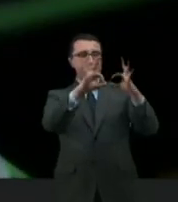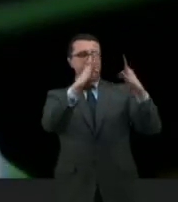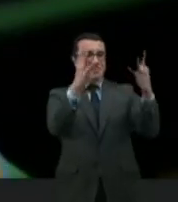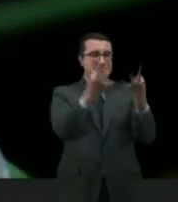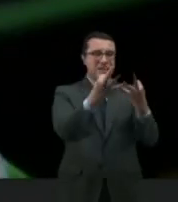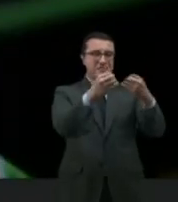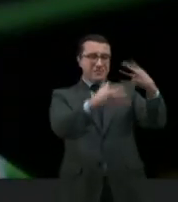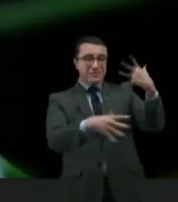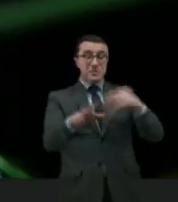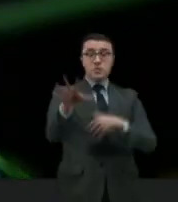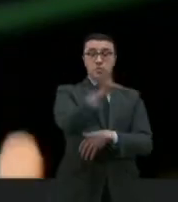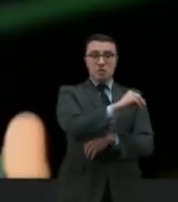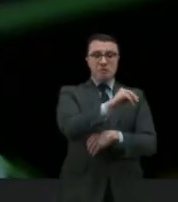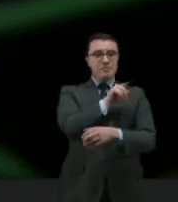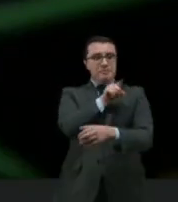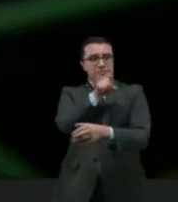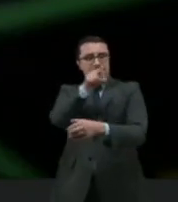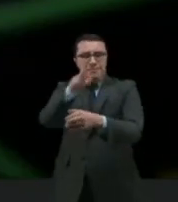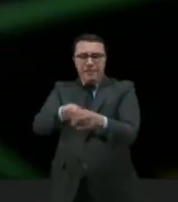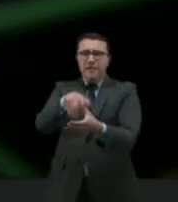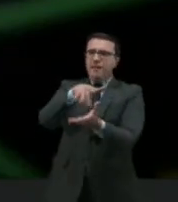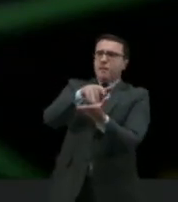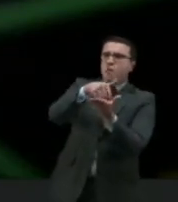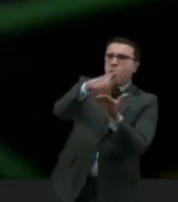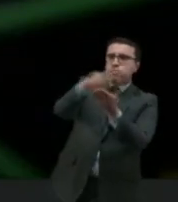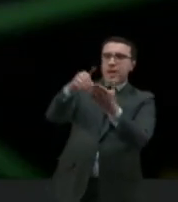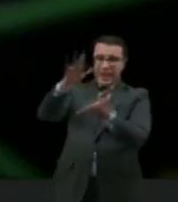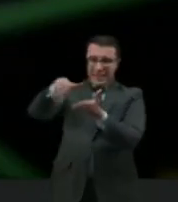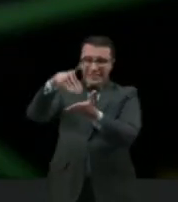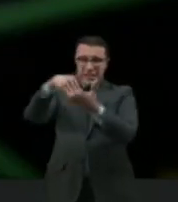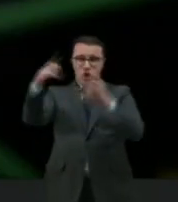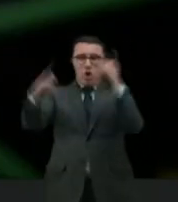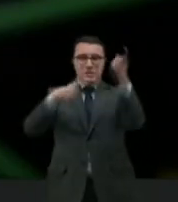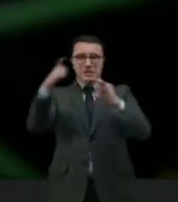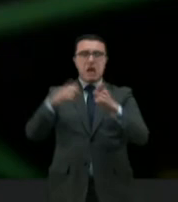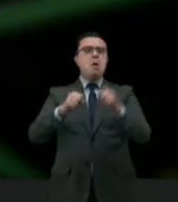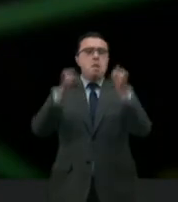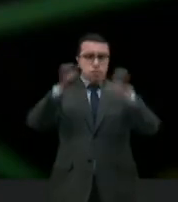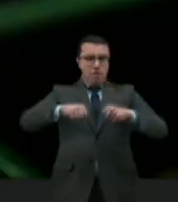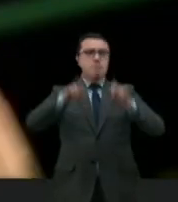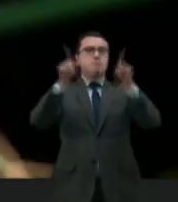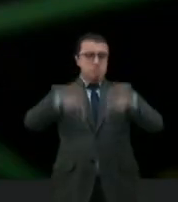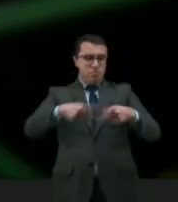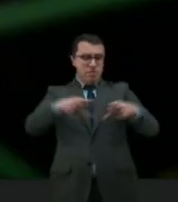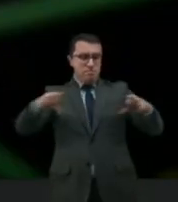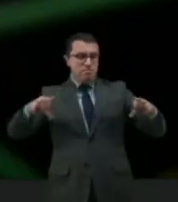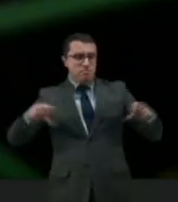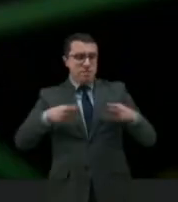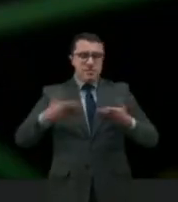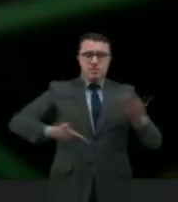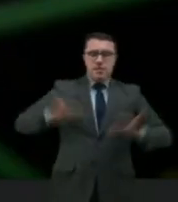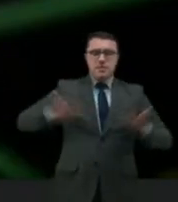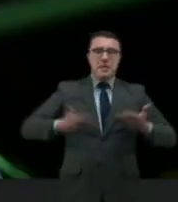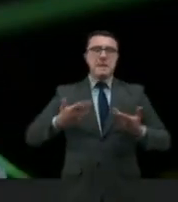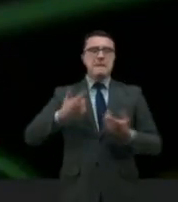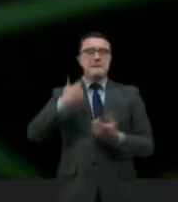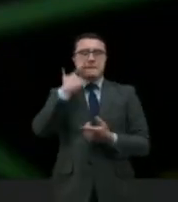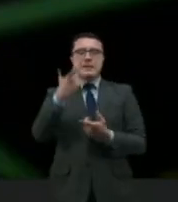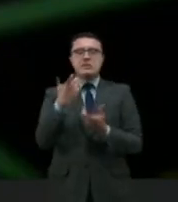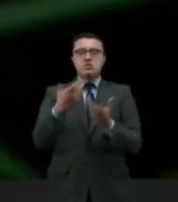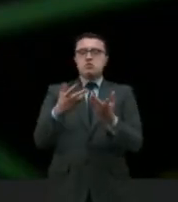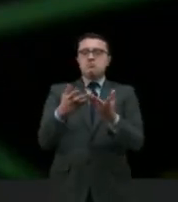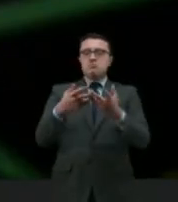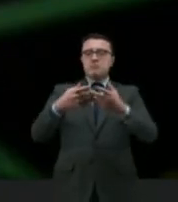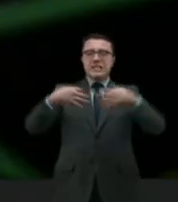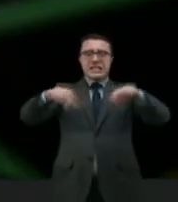todos también que llegan a comprar a este centro comercial, también pueden montar tiendas. Entonces es un poquito como un dropshipping, un Shopify